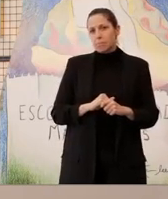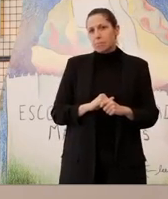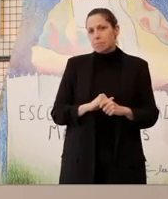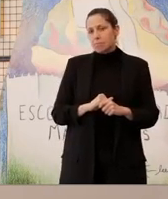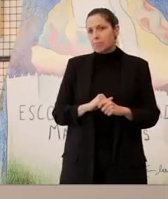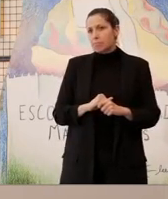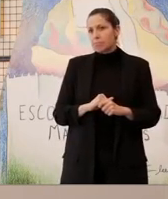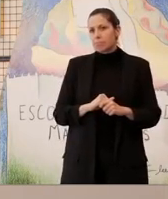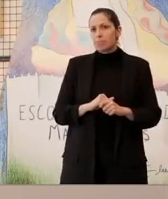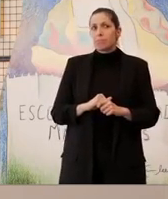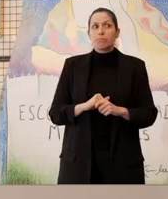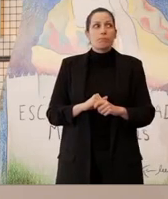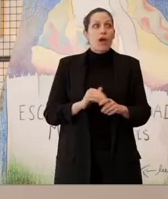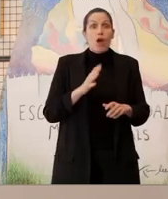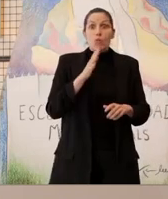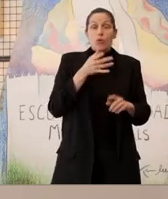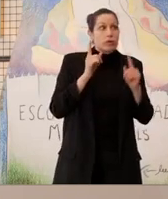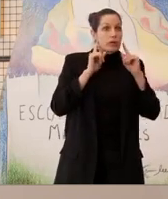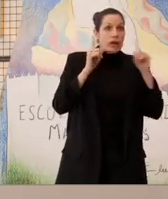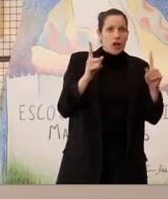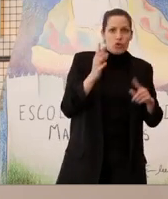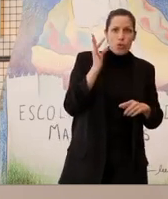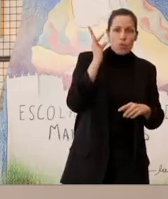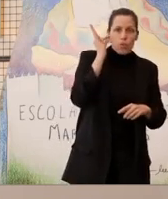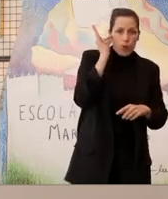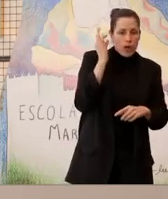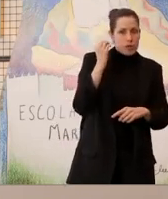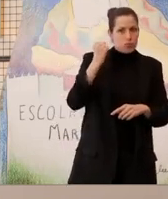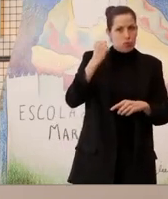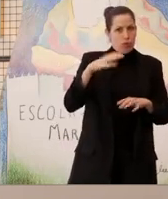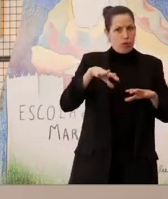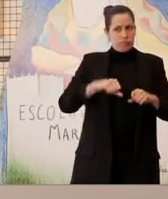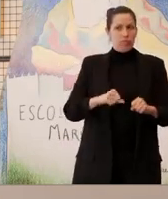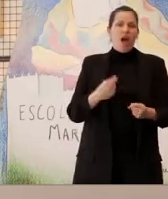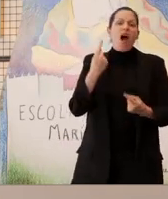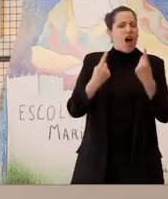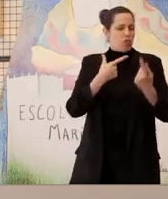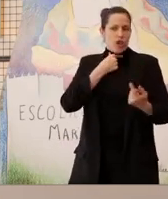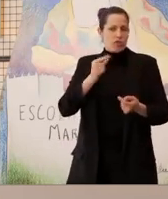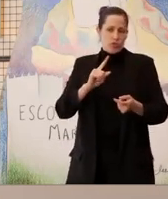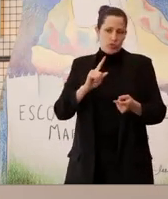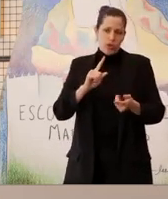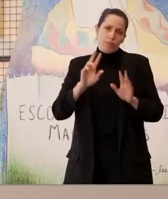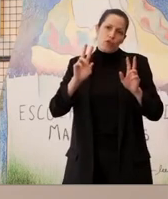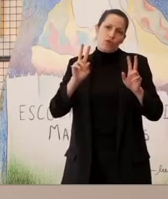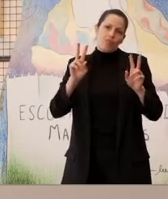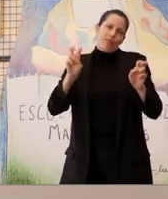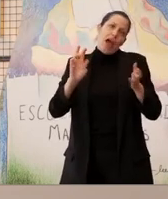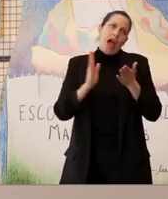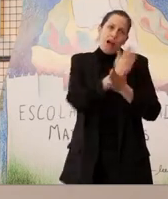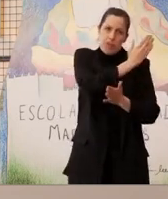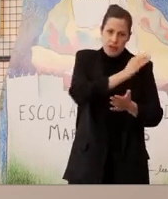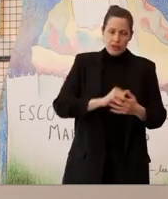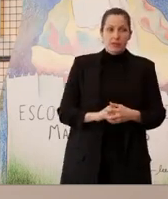hay mujeres que tienen poder que a mí muchas personalmente no me gustan pero esa es otra historia es muy importante